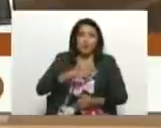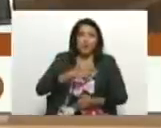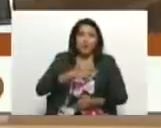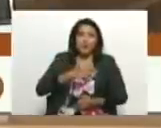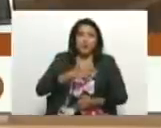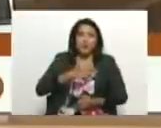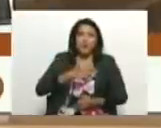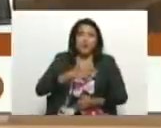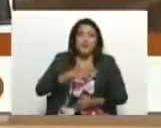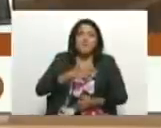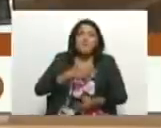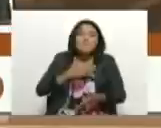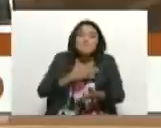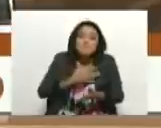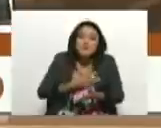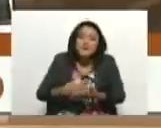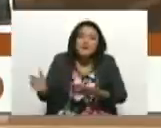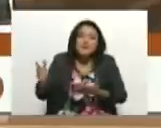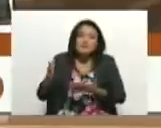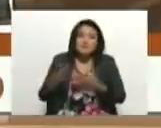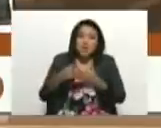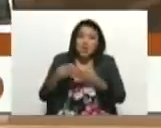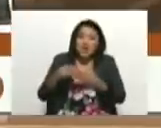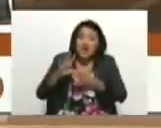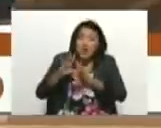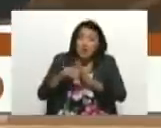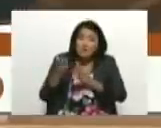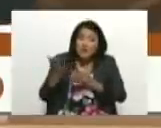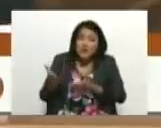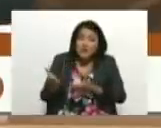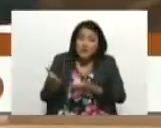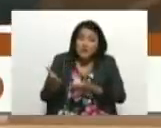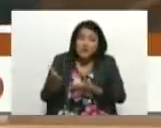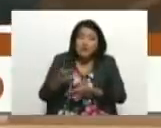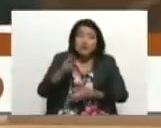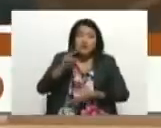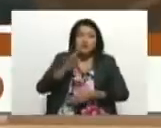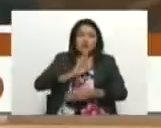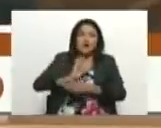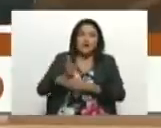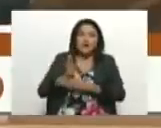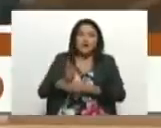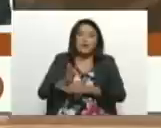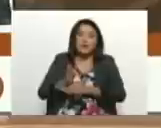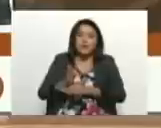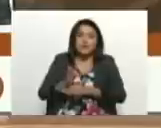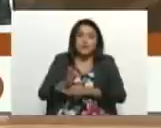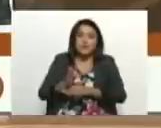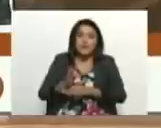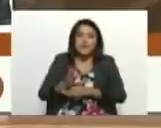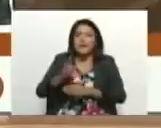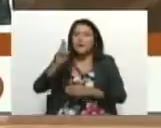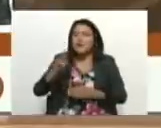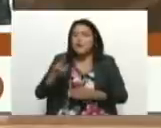Miles de millones de dólares robados. Y nunca apareció